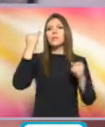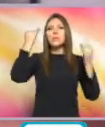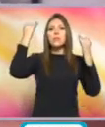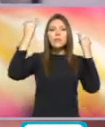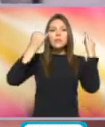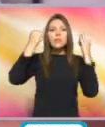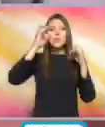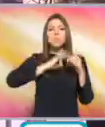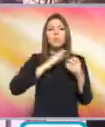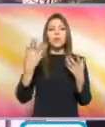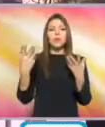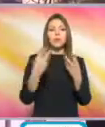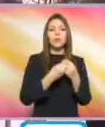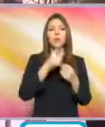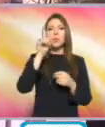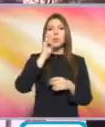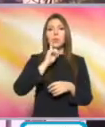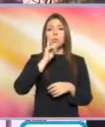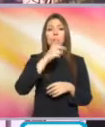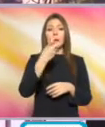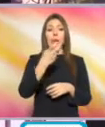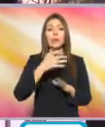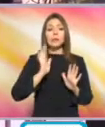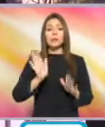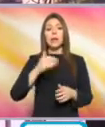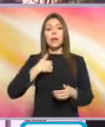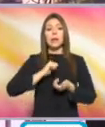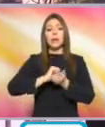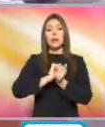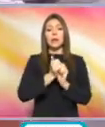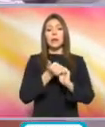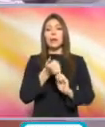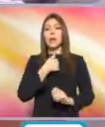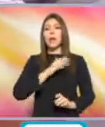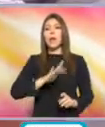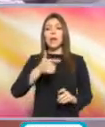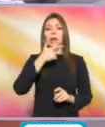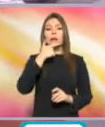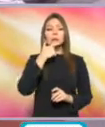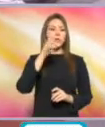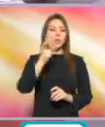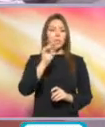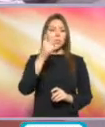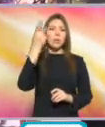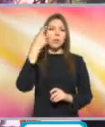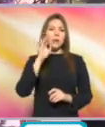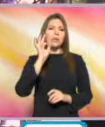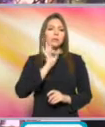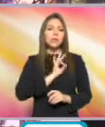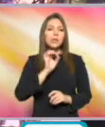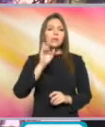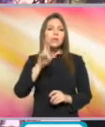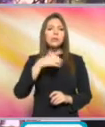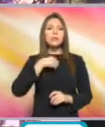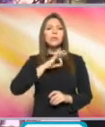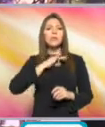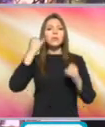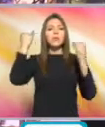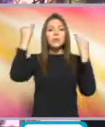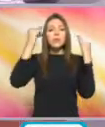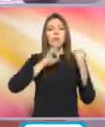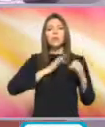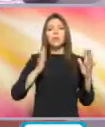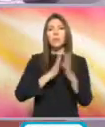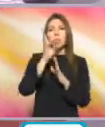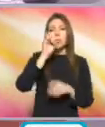participe una mujer. Eso no me convierte en lesbiana, pero hay un toque, ¿no?, de mí, en que puedo tener alguna fantasía en la que participe una mujer, o